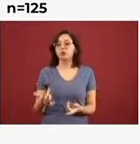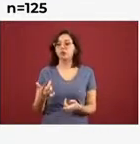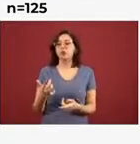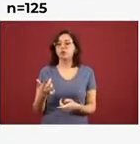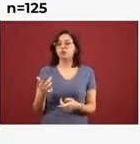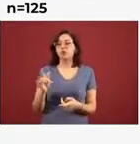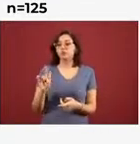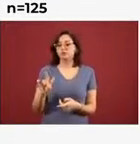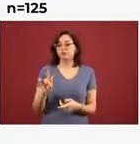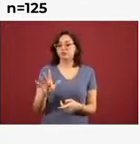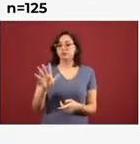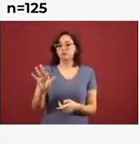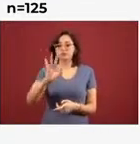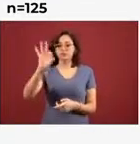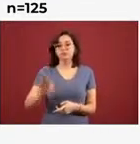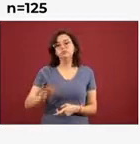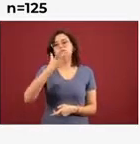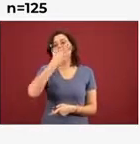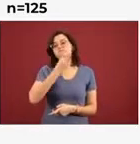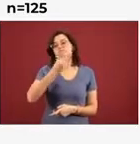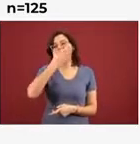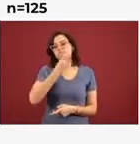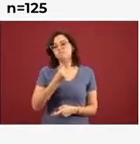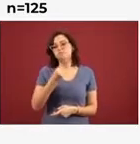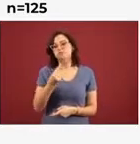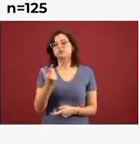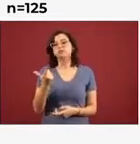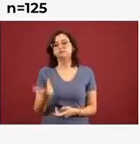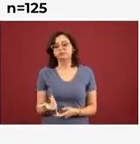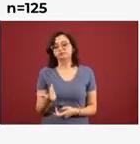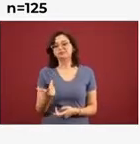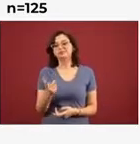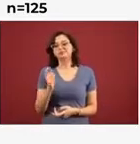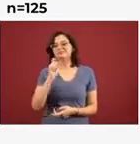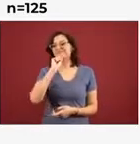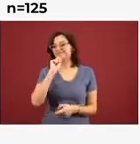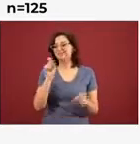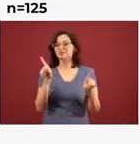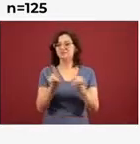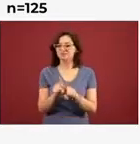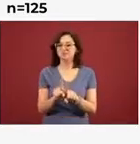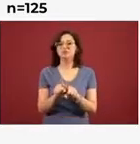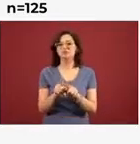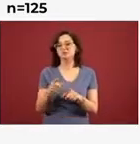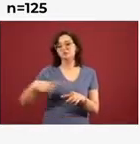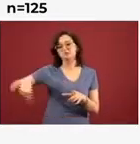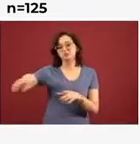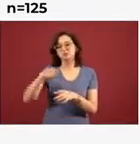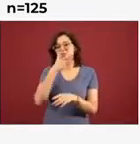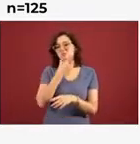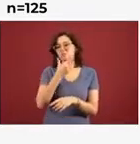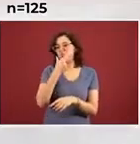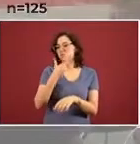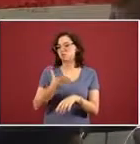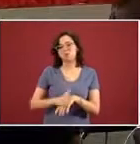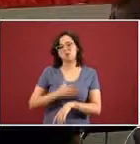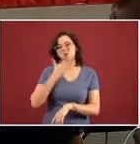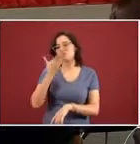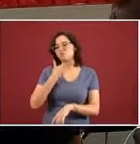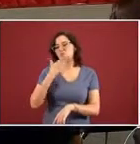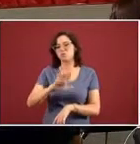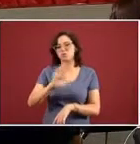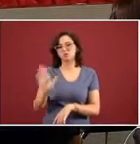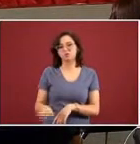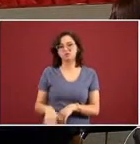fallecido han sido hombres. Aquí tenemos también sí una tendencia que se va hacia este grupo. En la siguiente